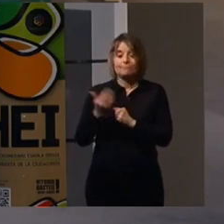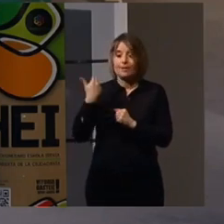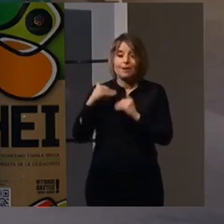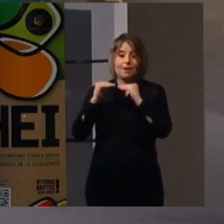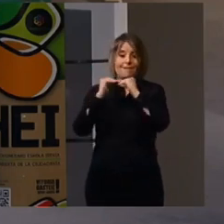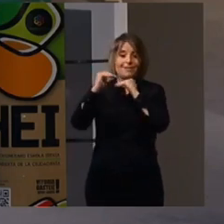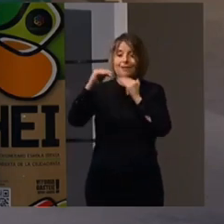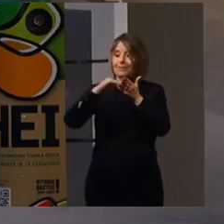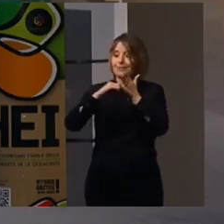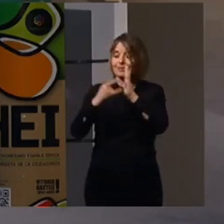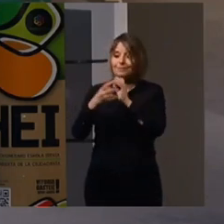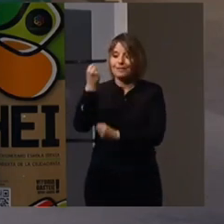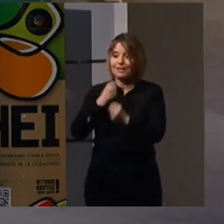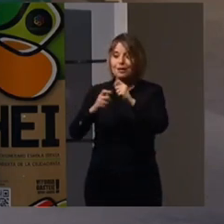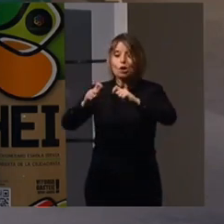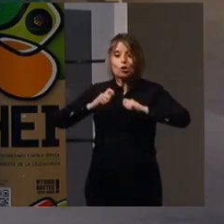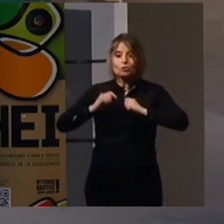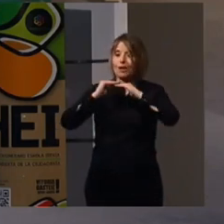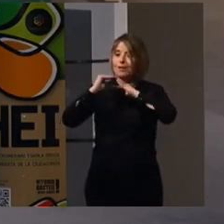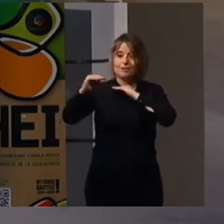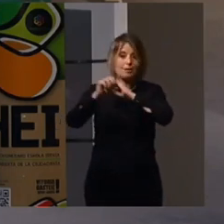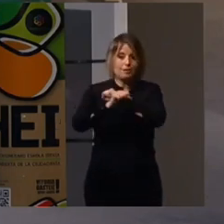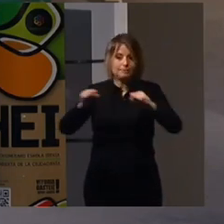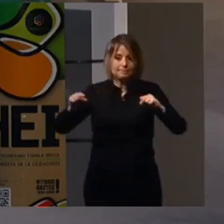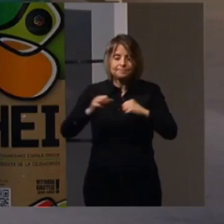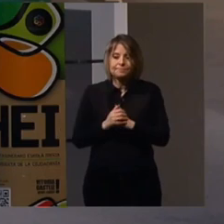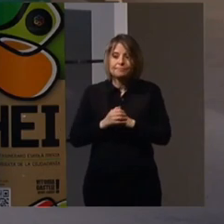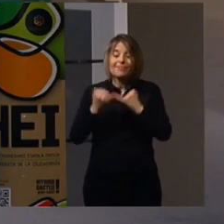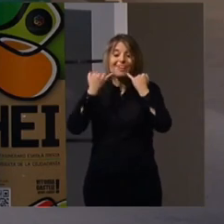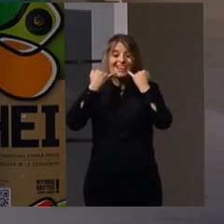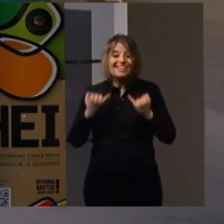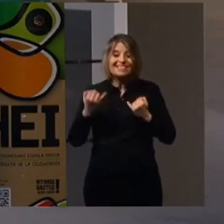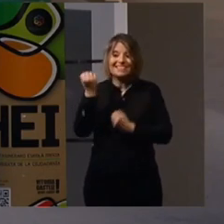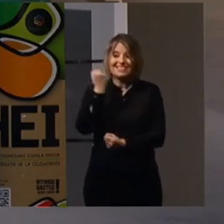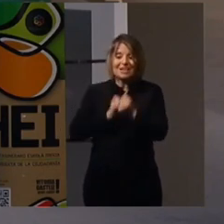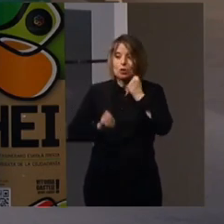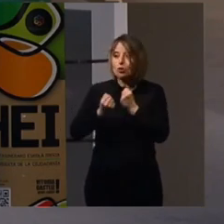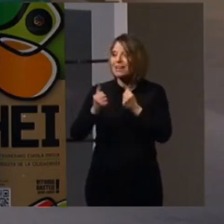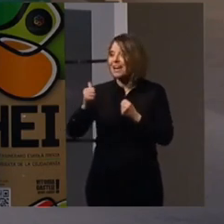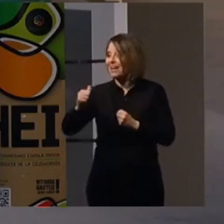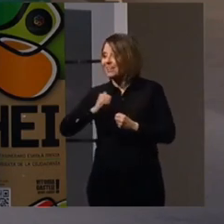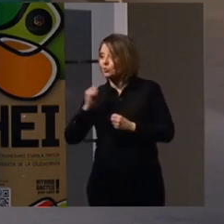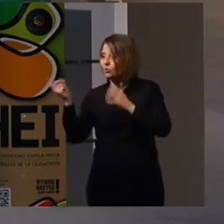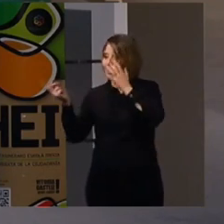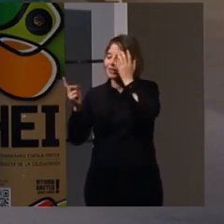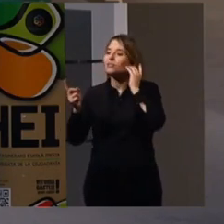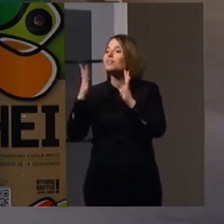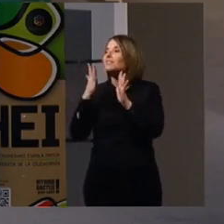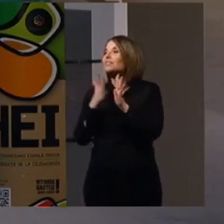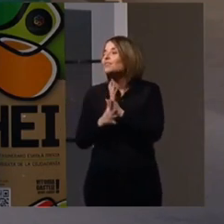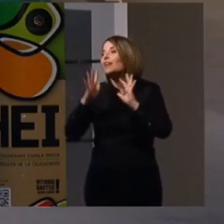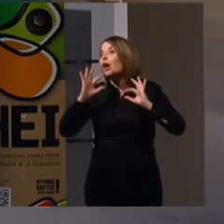hemos renunciado a que este sistema económico vaya a darnos unas etapas estables. Estas crisis económicas no son algo casual, no son algo